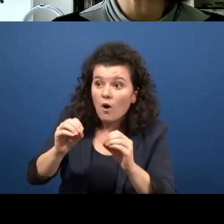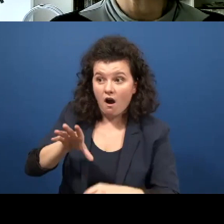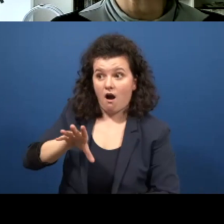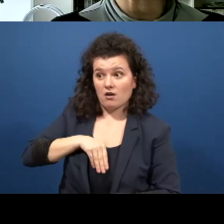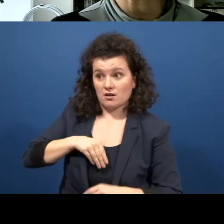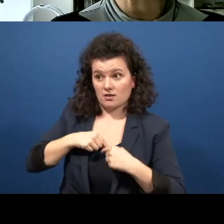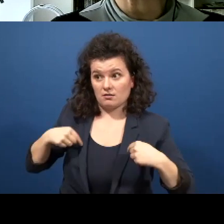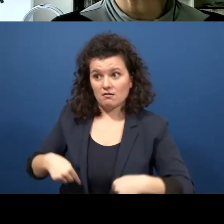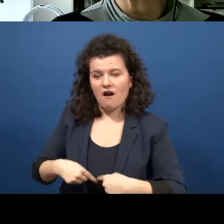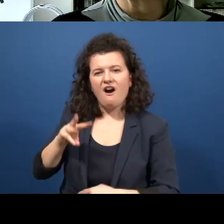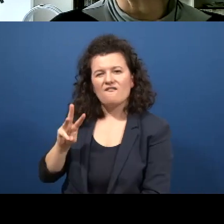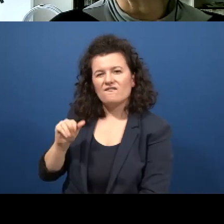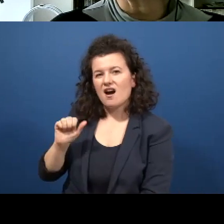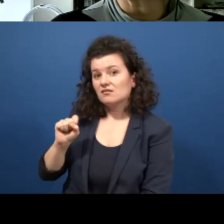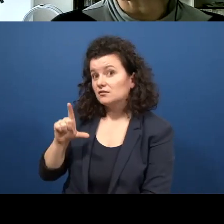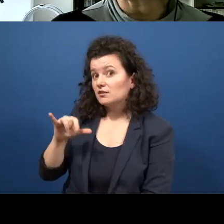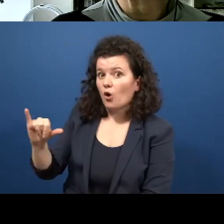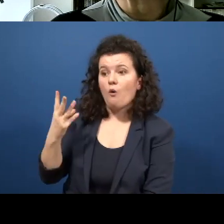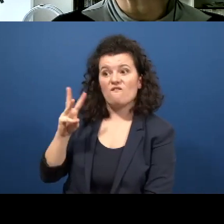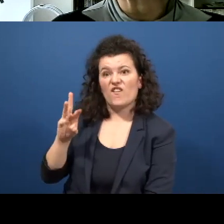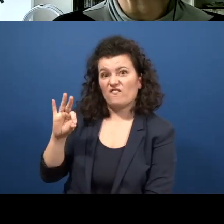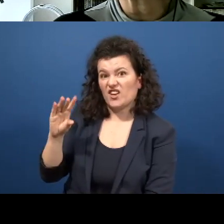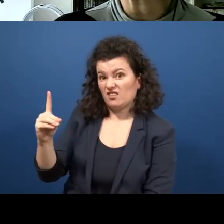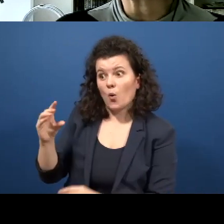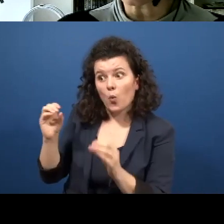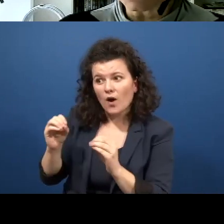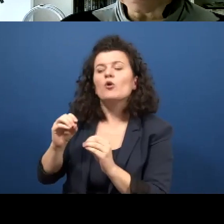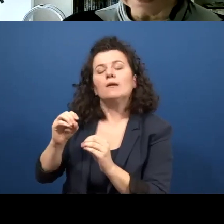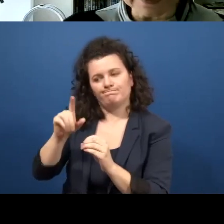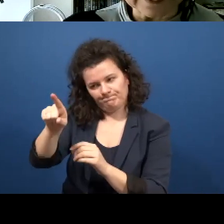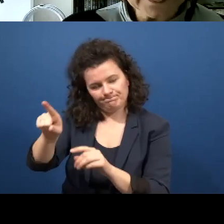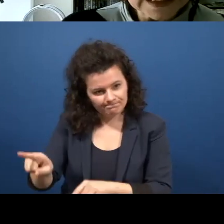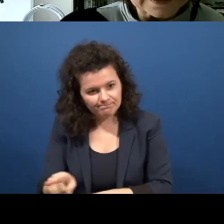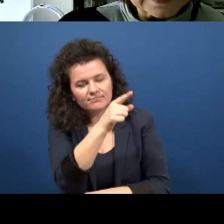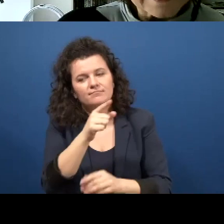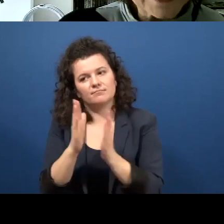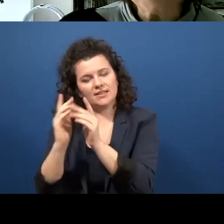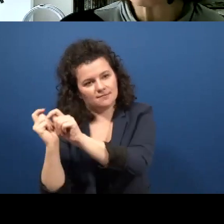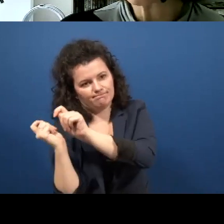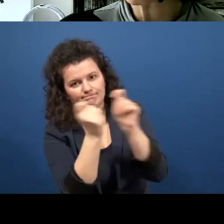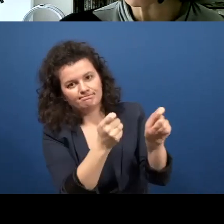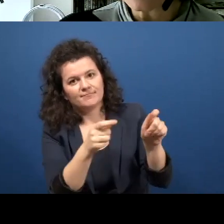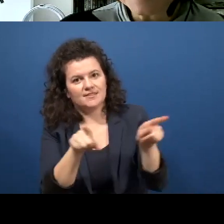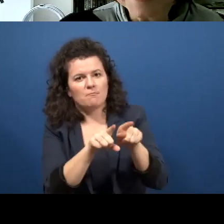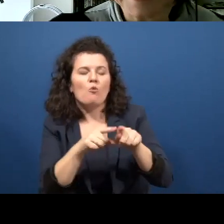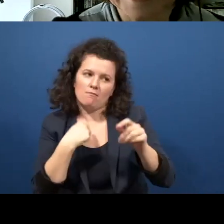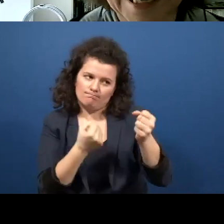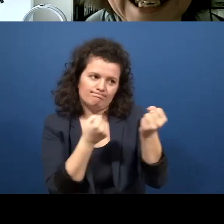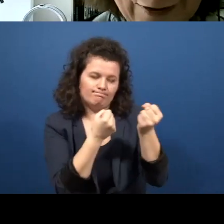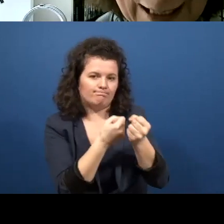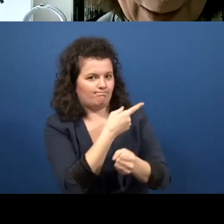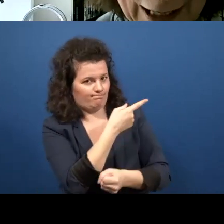con nosotros tomen la acreditación de la Federación Mundial